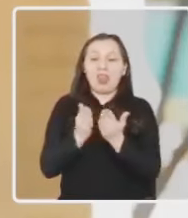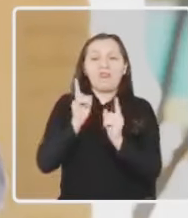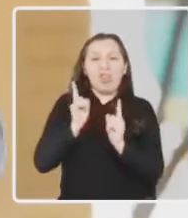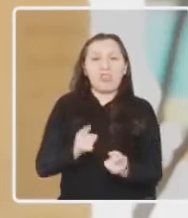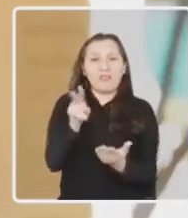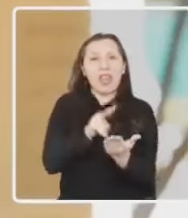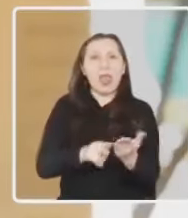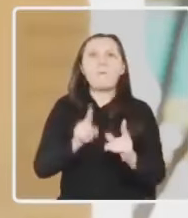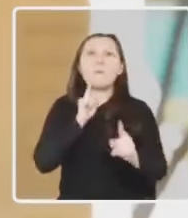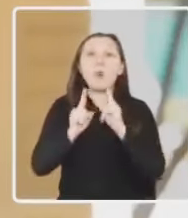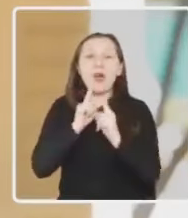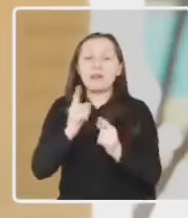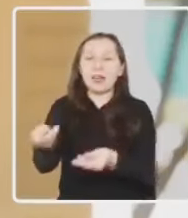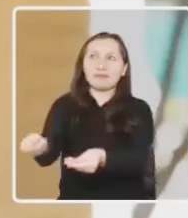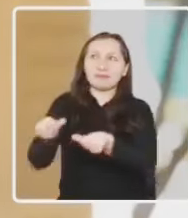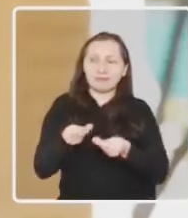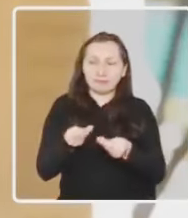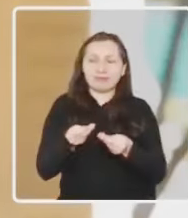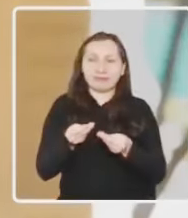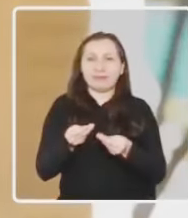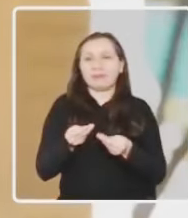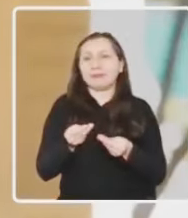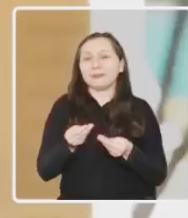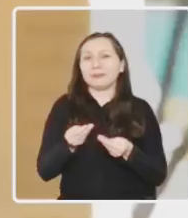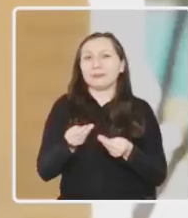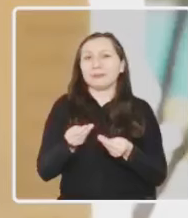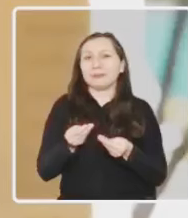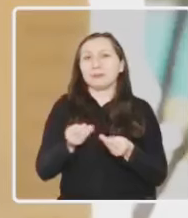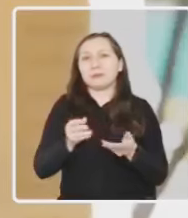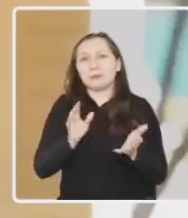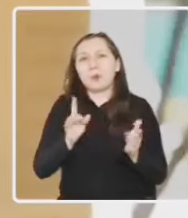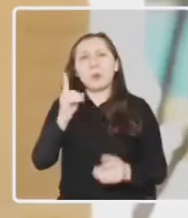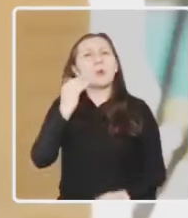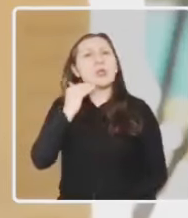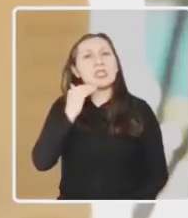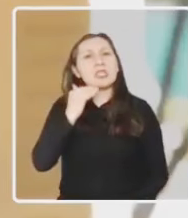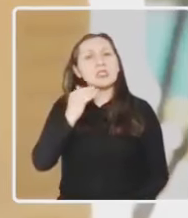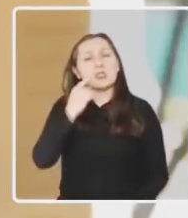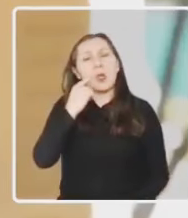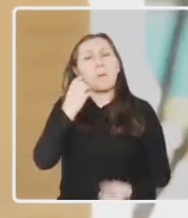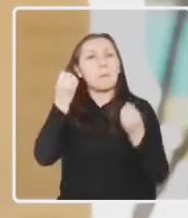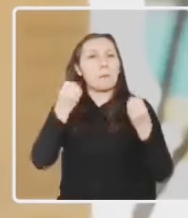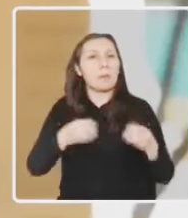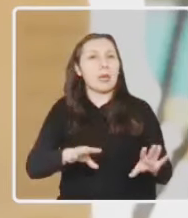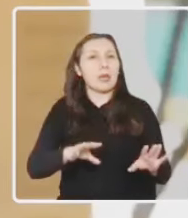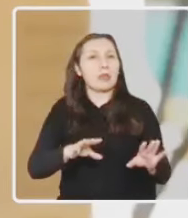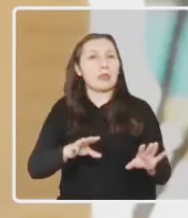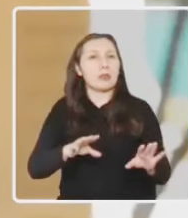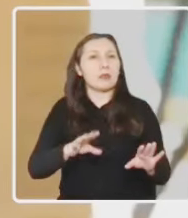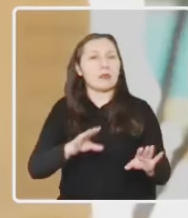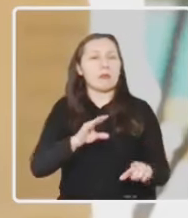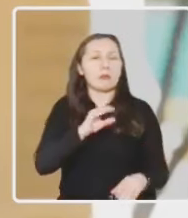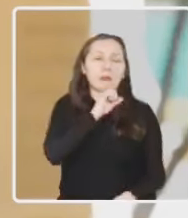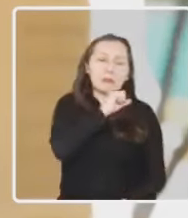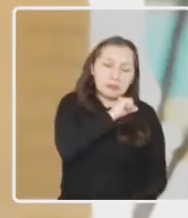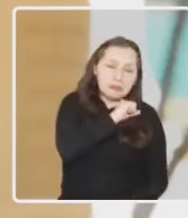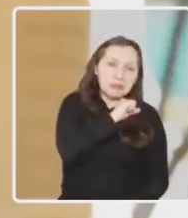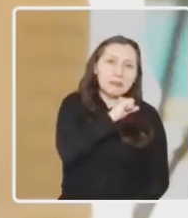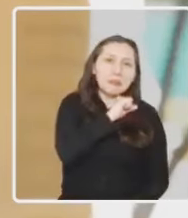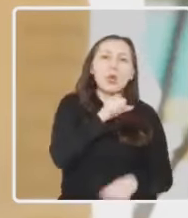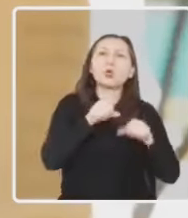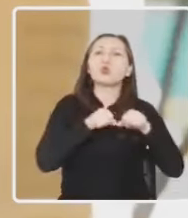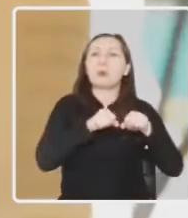leer para dar la prueba, desde uno de un niño que se perdía, que se quedaba dormido en